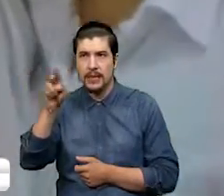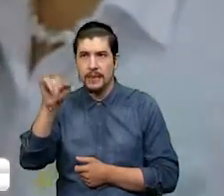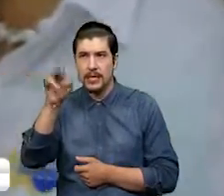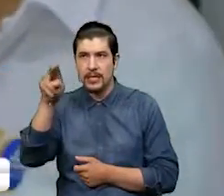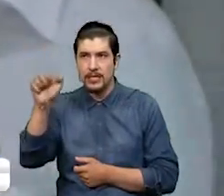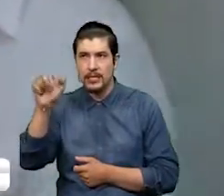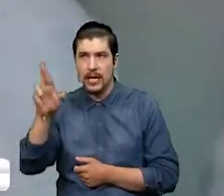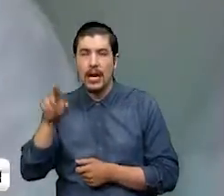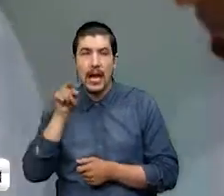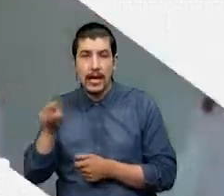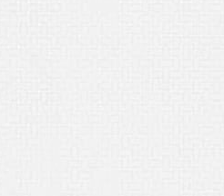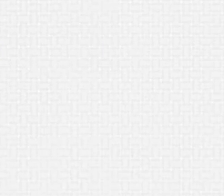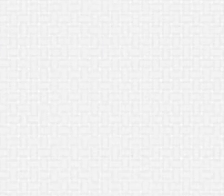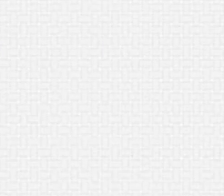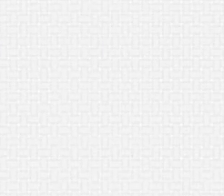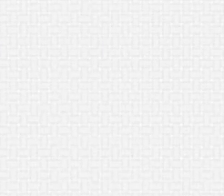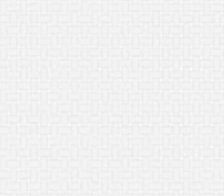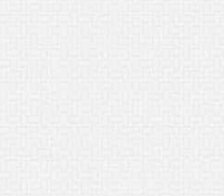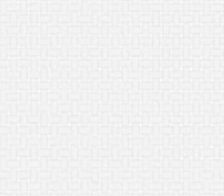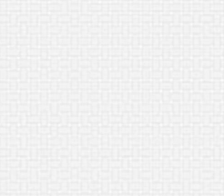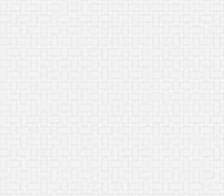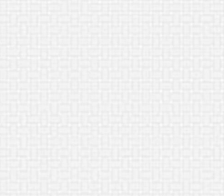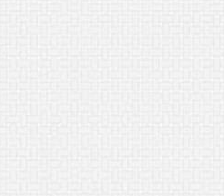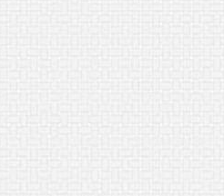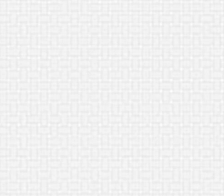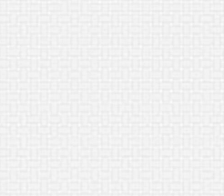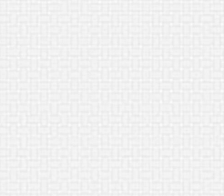universidades de la región dentro